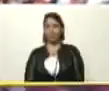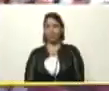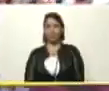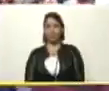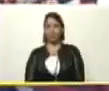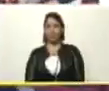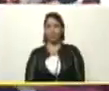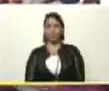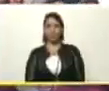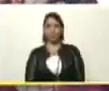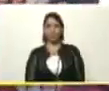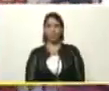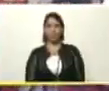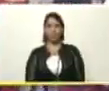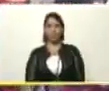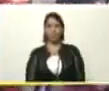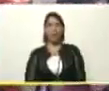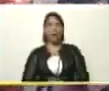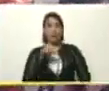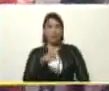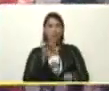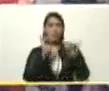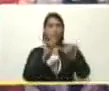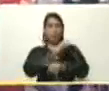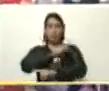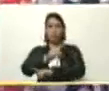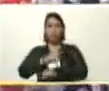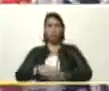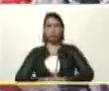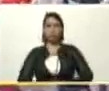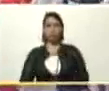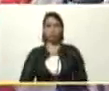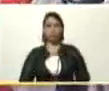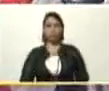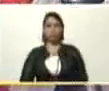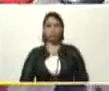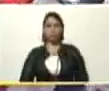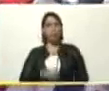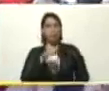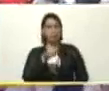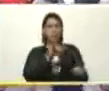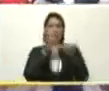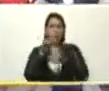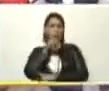Así es que se denuncia. Así es que se habla,